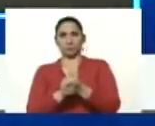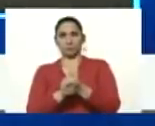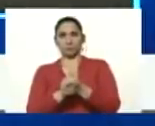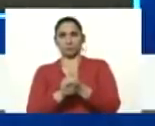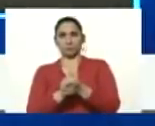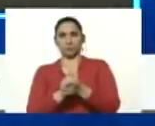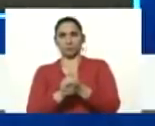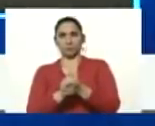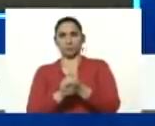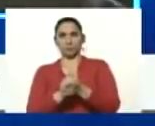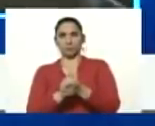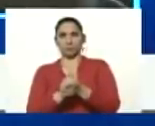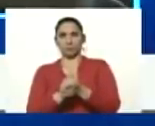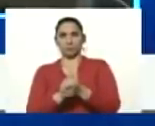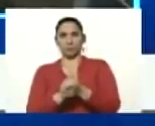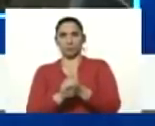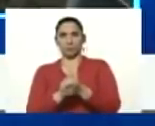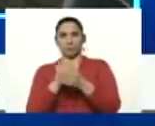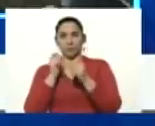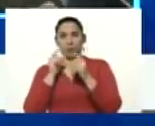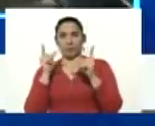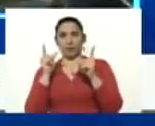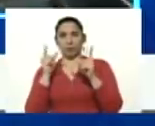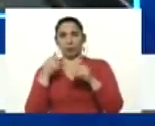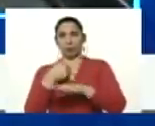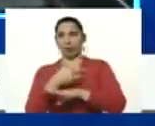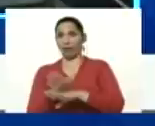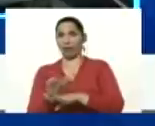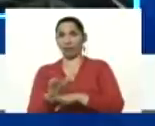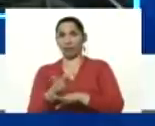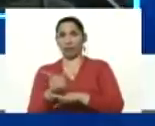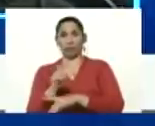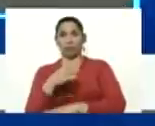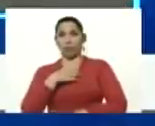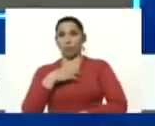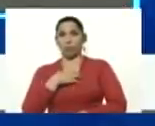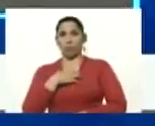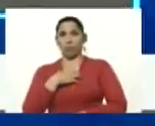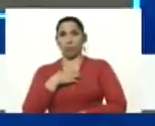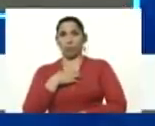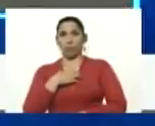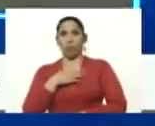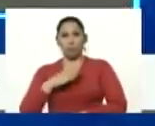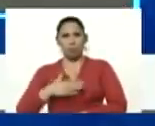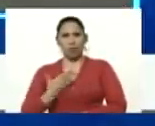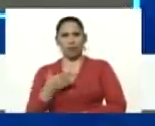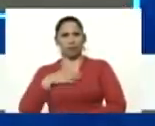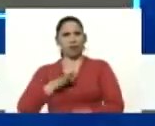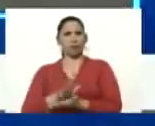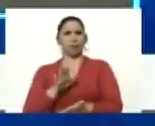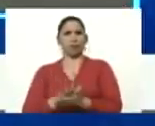Se levantó tarde hoy y no fue a equipar. Pero tranquilo, puede equipar el sábado.